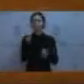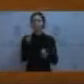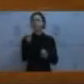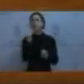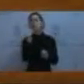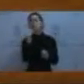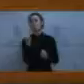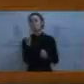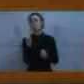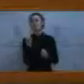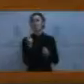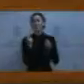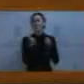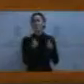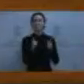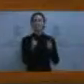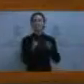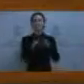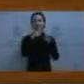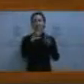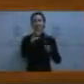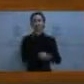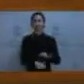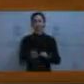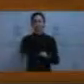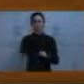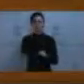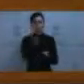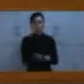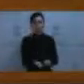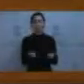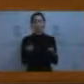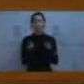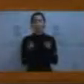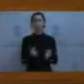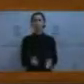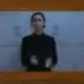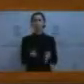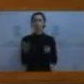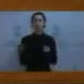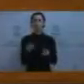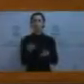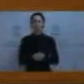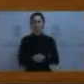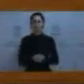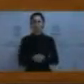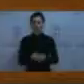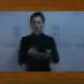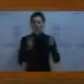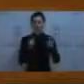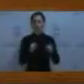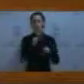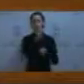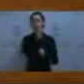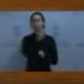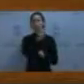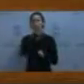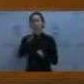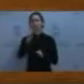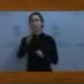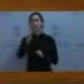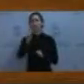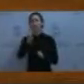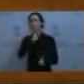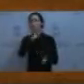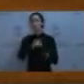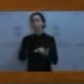papel de estas parroquias. Y, además, podemos acudir a cifras. Tienen una partida de 42.900 euros,